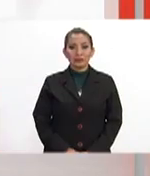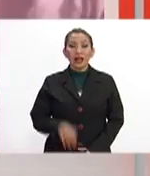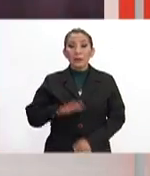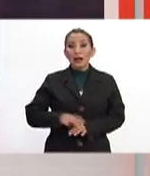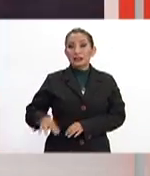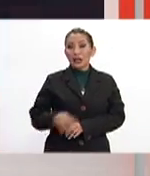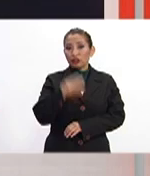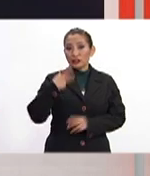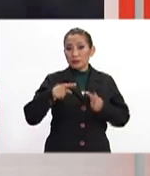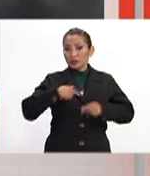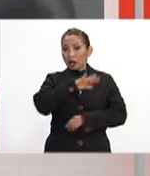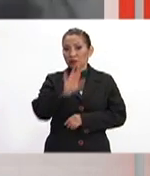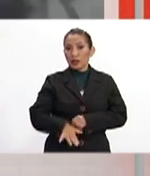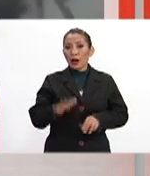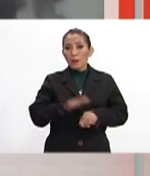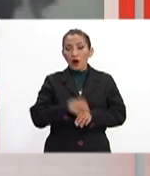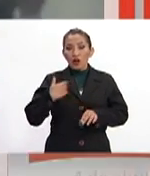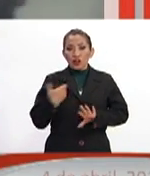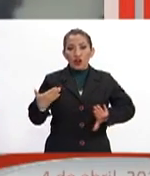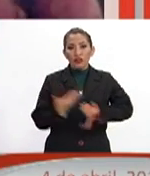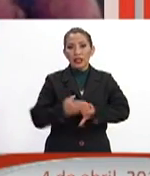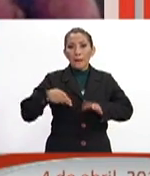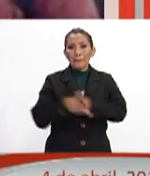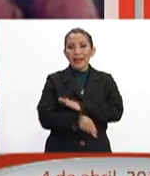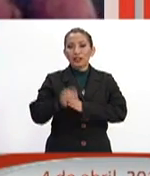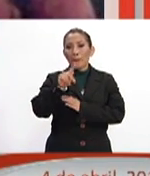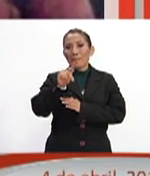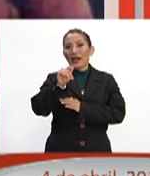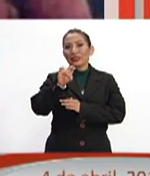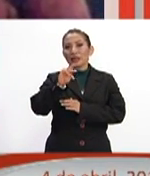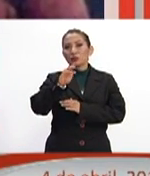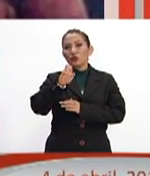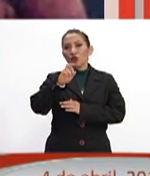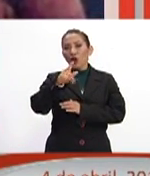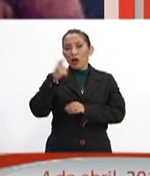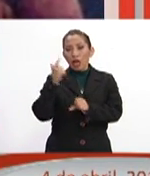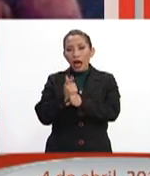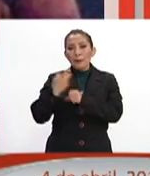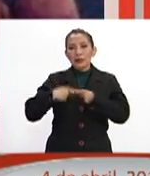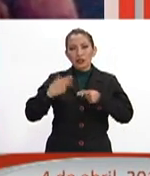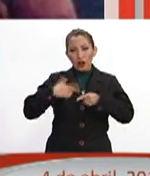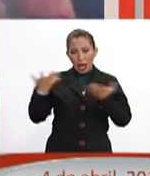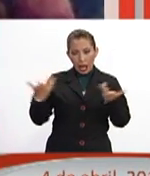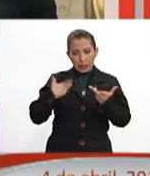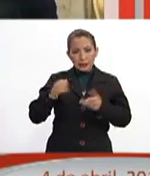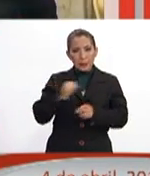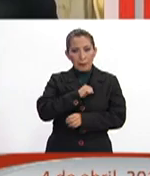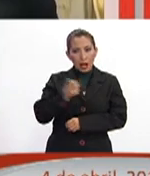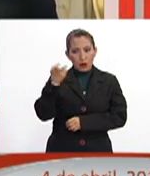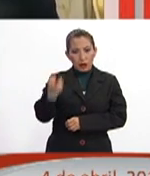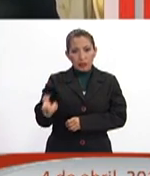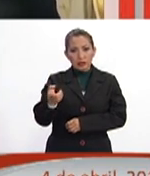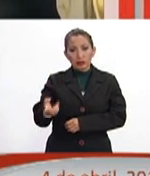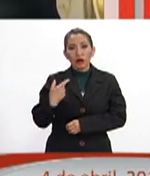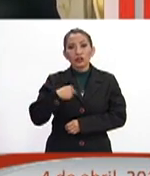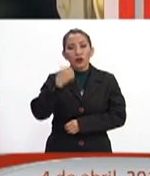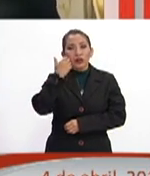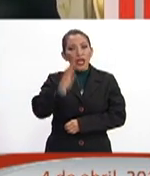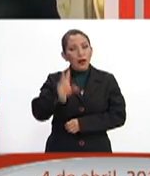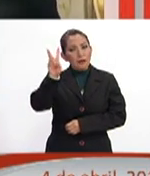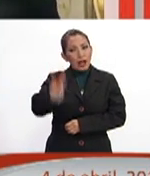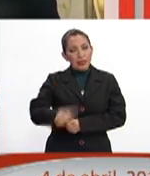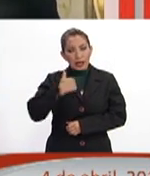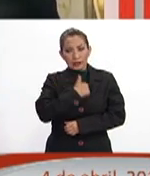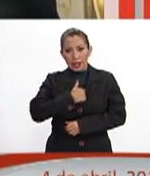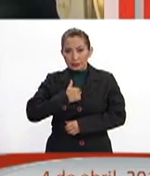Aumenta a 14 el número de muertos por el atentado en el metro de San Petersburgo. Identifican al presunto autor. Me gustaría expresar mis más